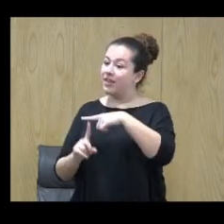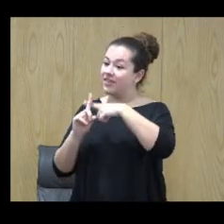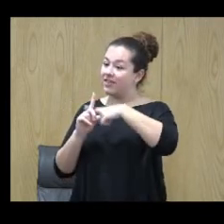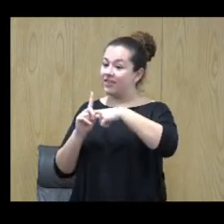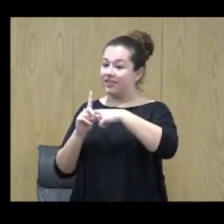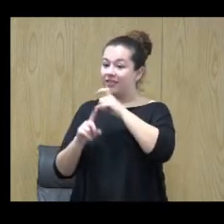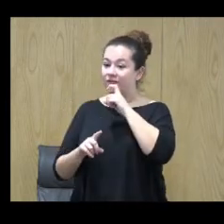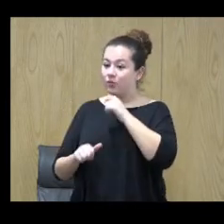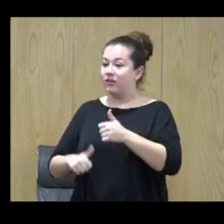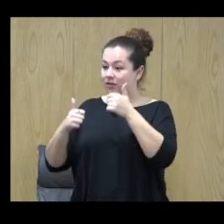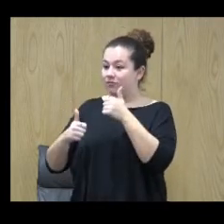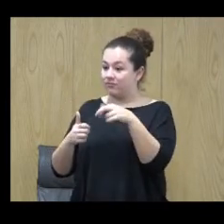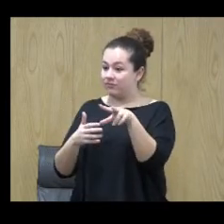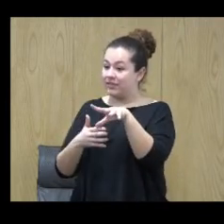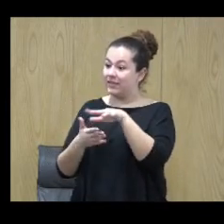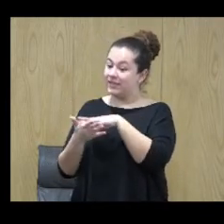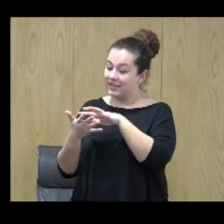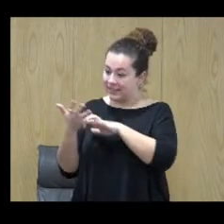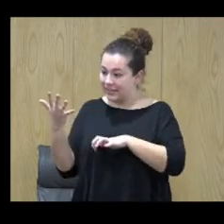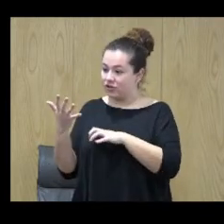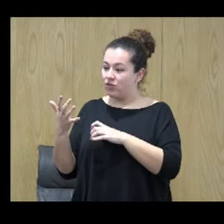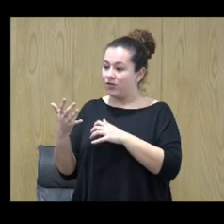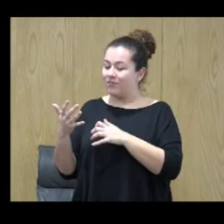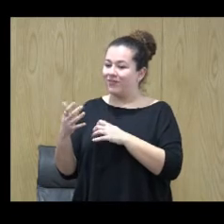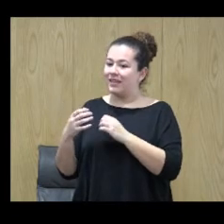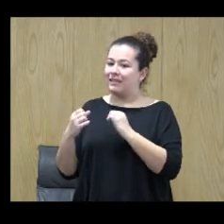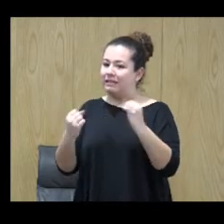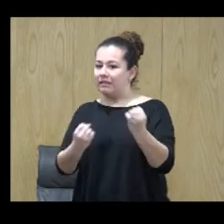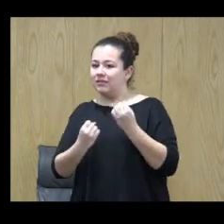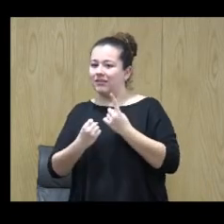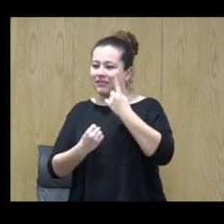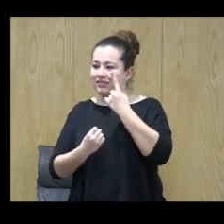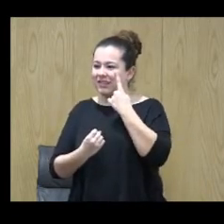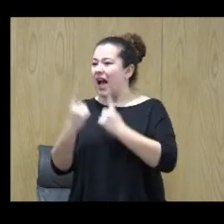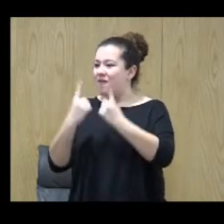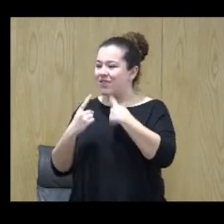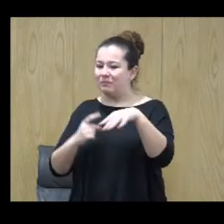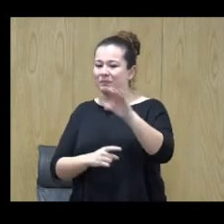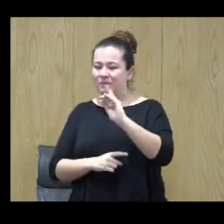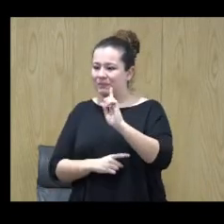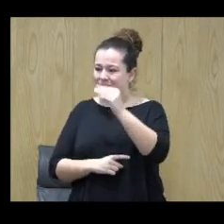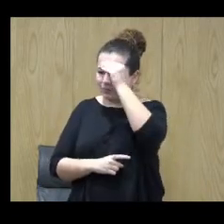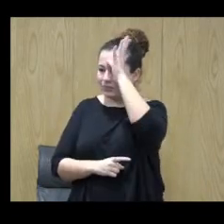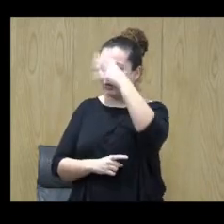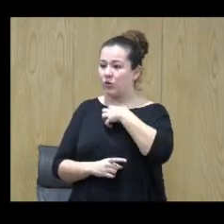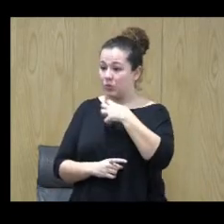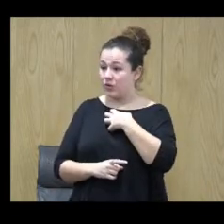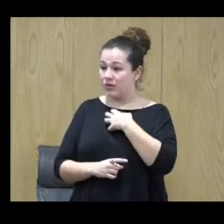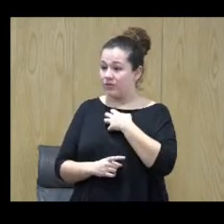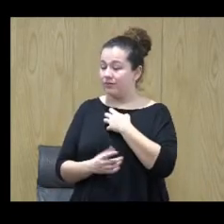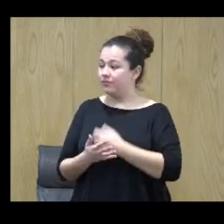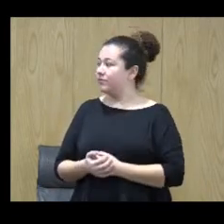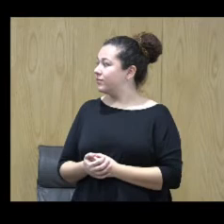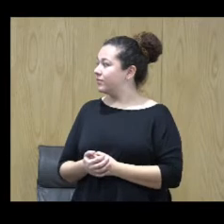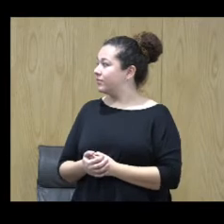lector a un texto complejo, nos impide a veces llegar al conocimiento, ¿no? Aquí, por ejemplo, el nivel sintáctico y el nivel